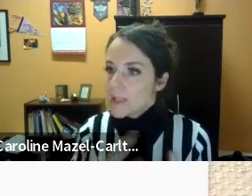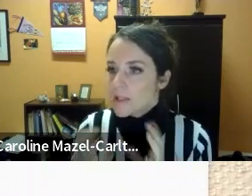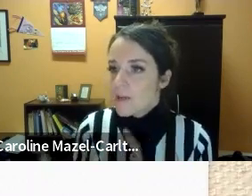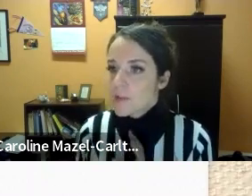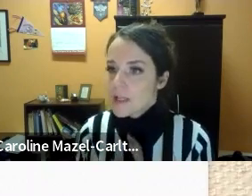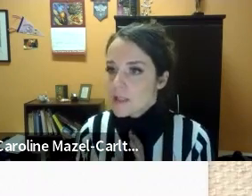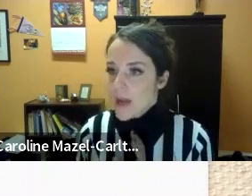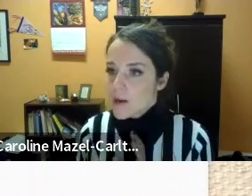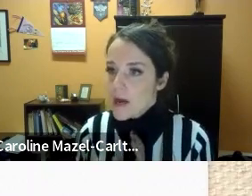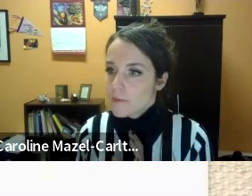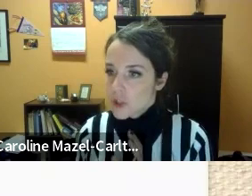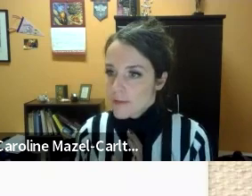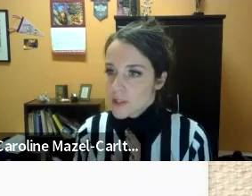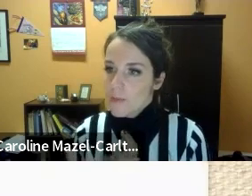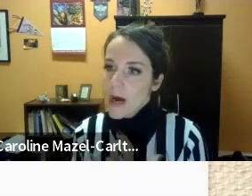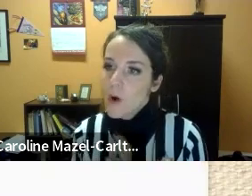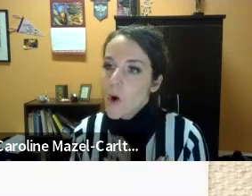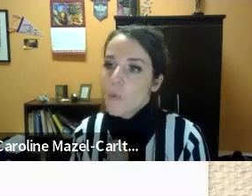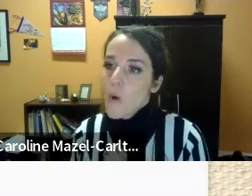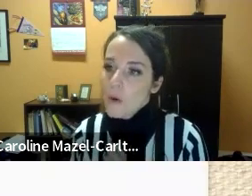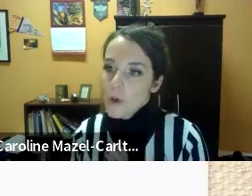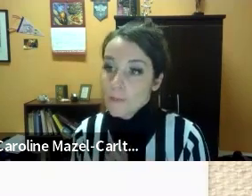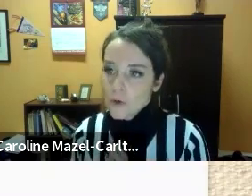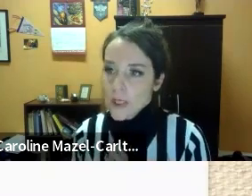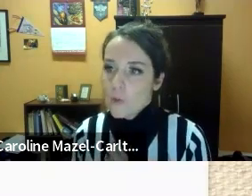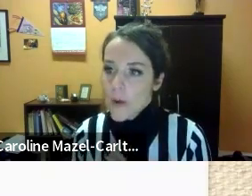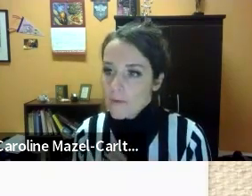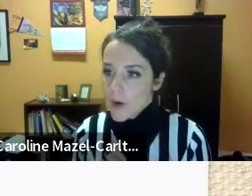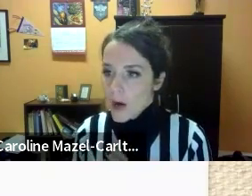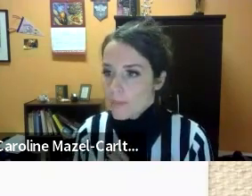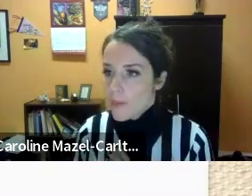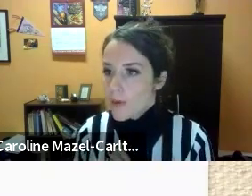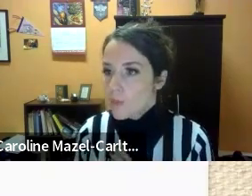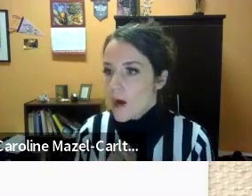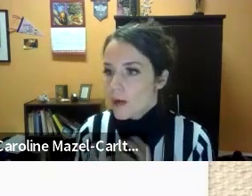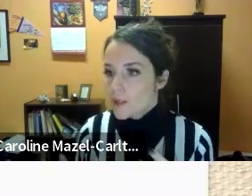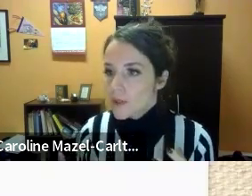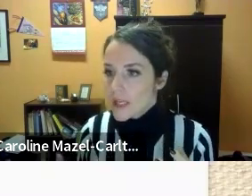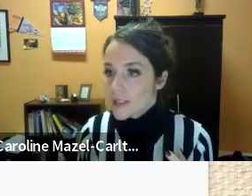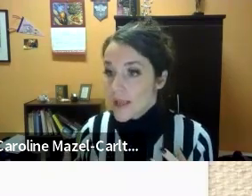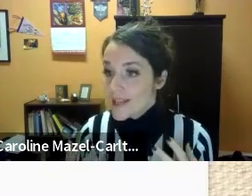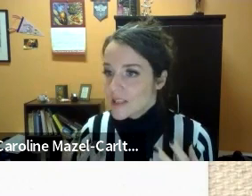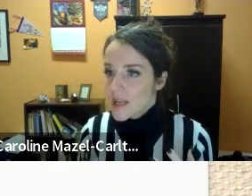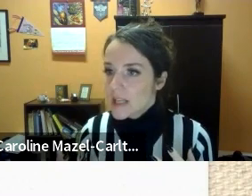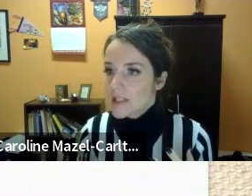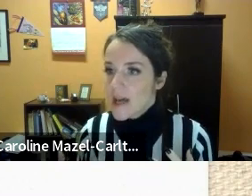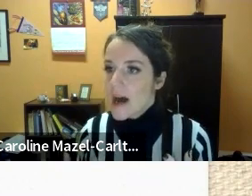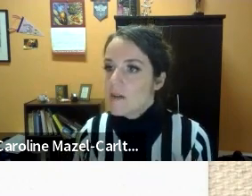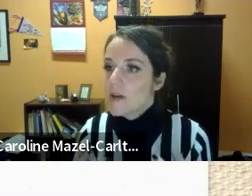papel. Mostramos cómo hacer esto. Y hemos hecho estos cambios